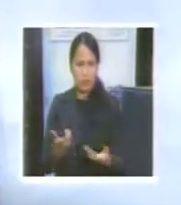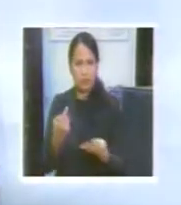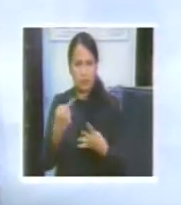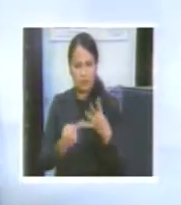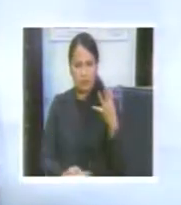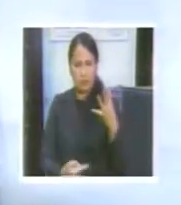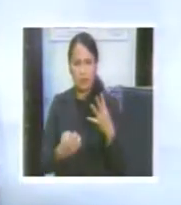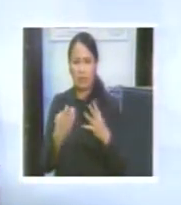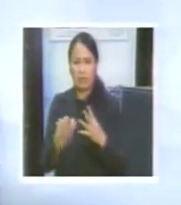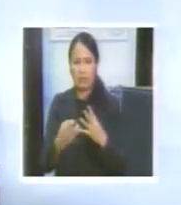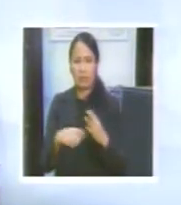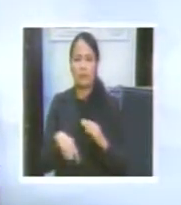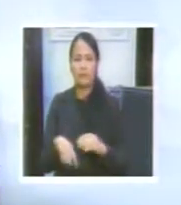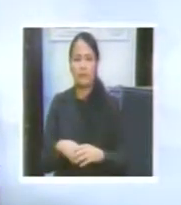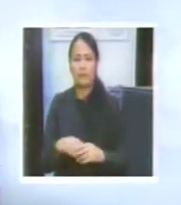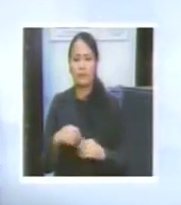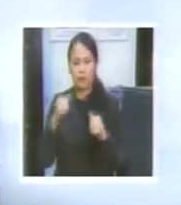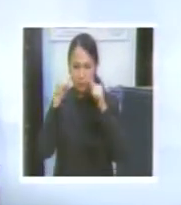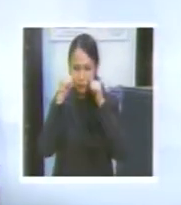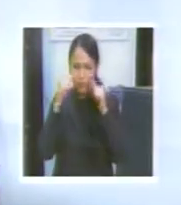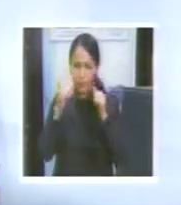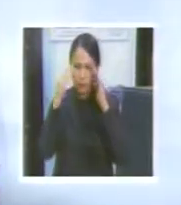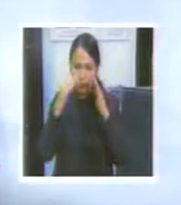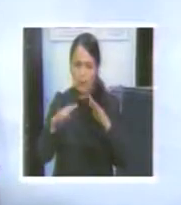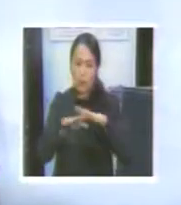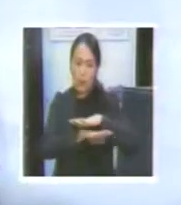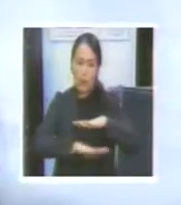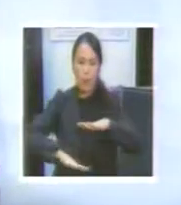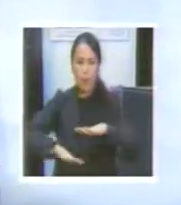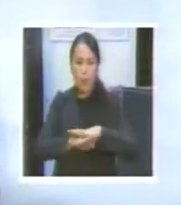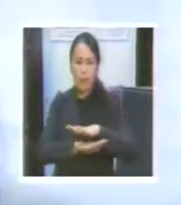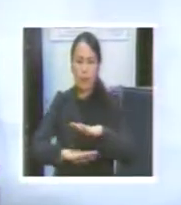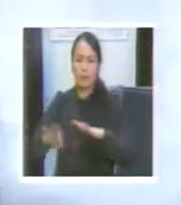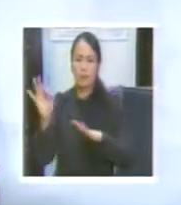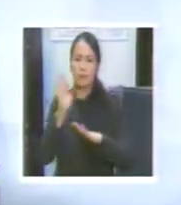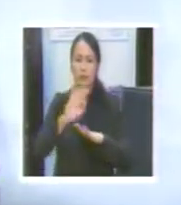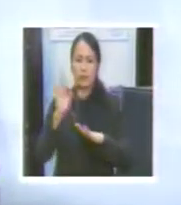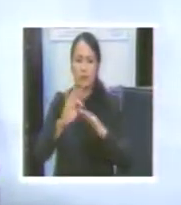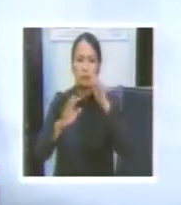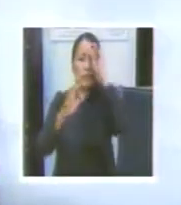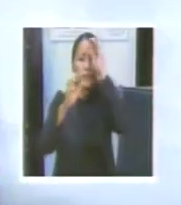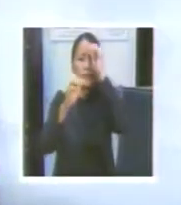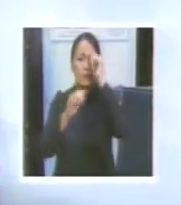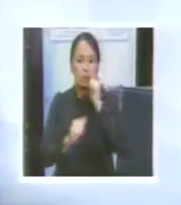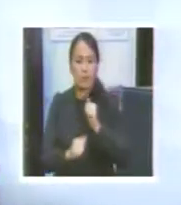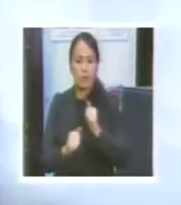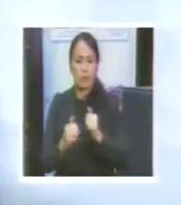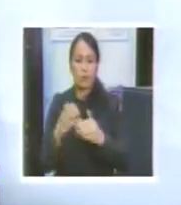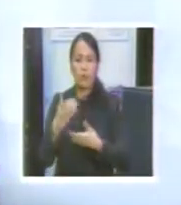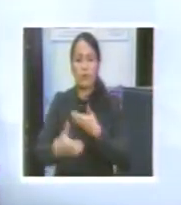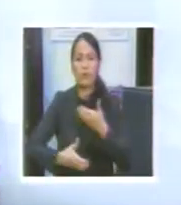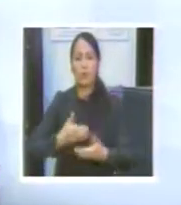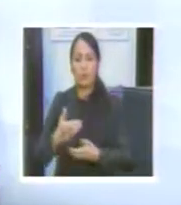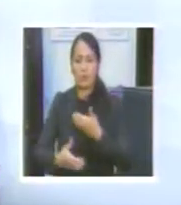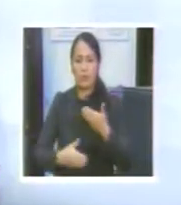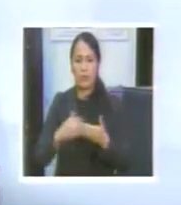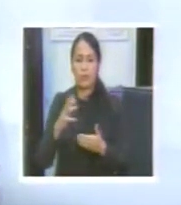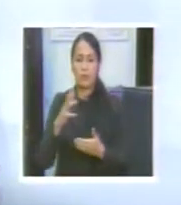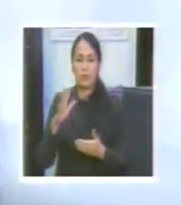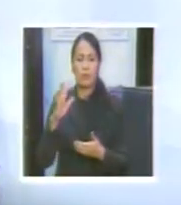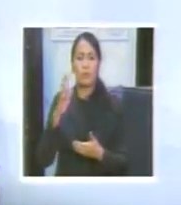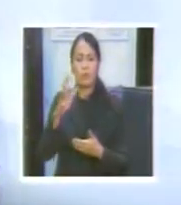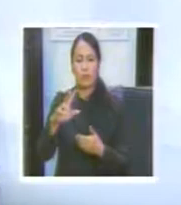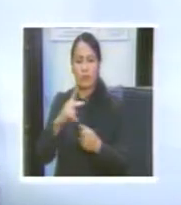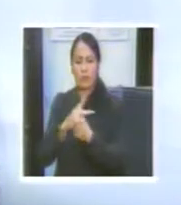un aspecto que debe de darse como base para la posibilidad que los acuerdos comerciales que se firman en el